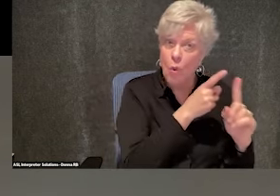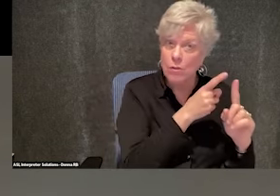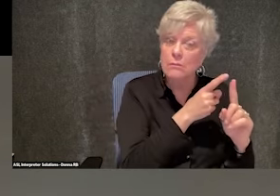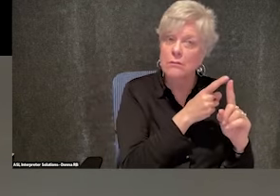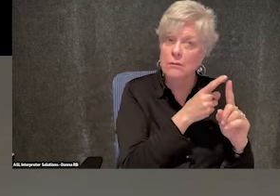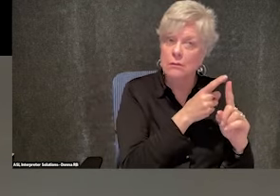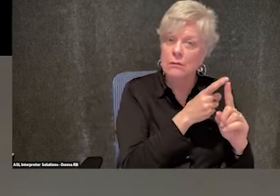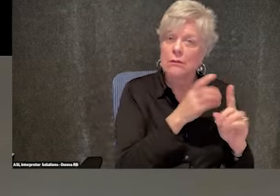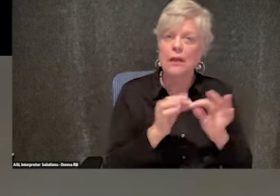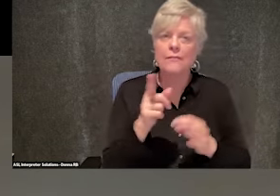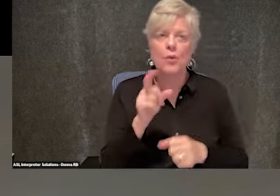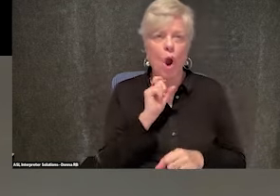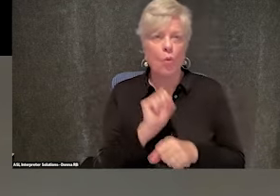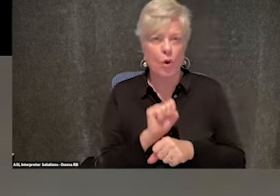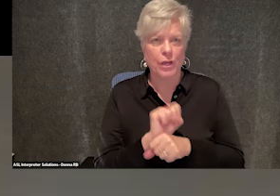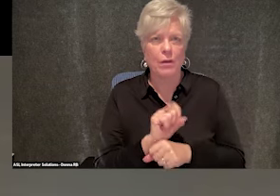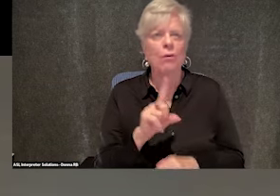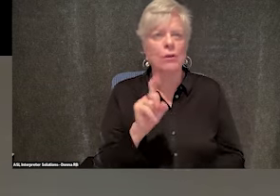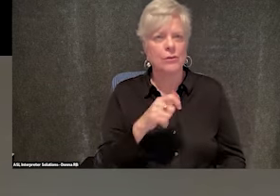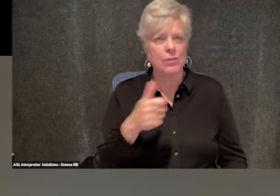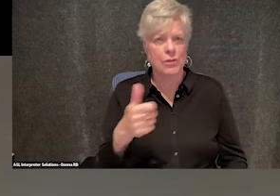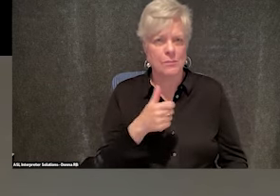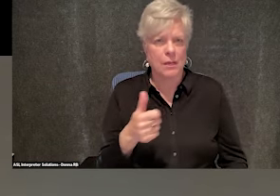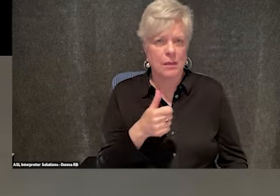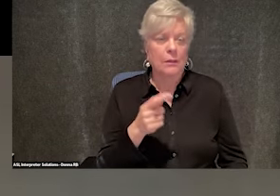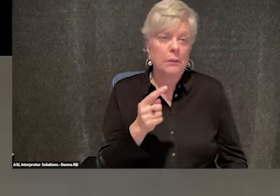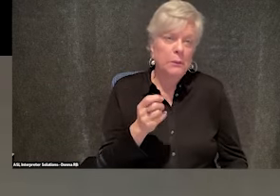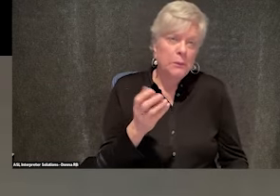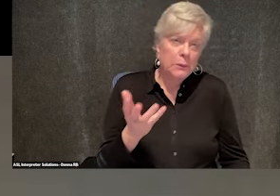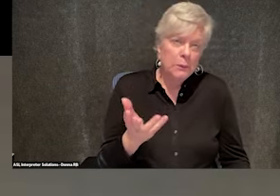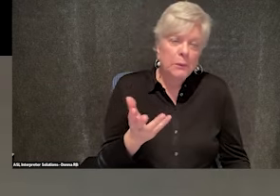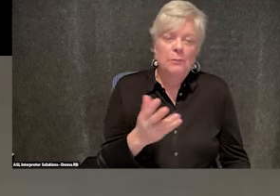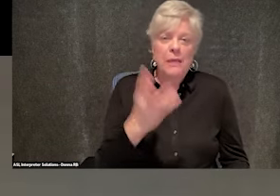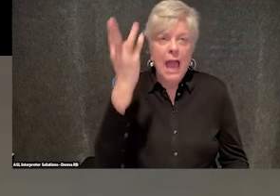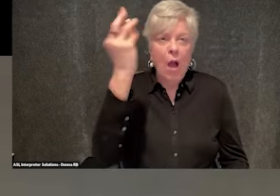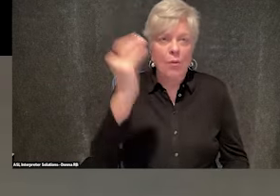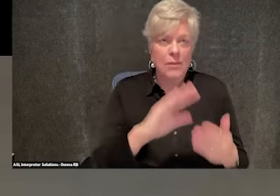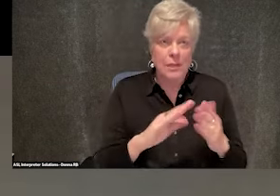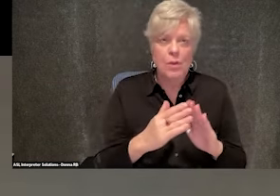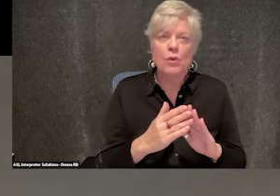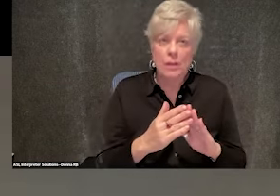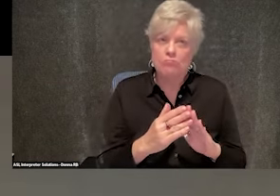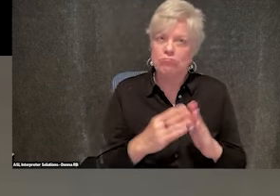comunidad, puede hablar con su trabajador para incluir